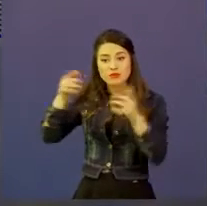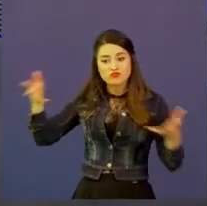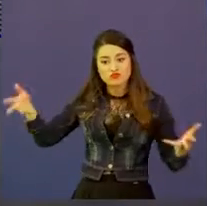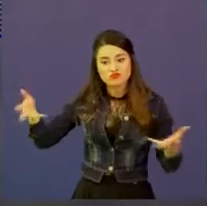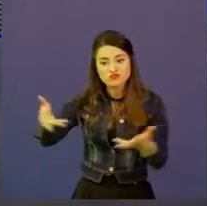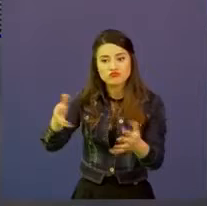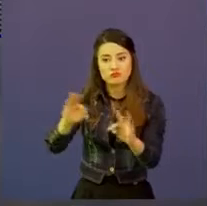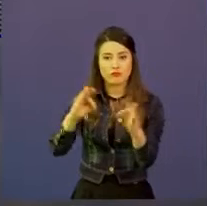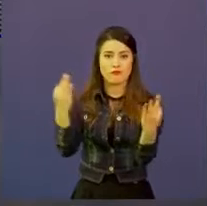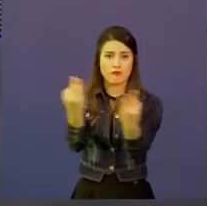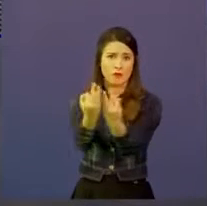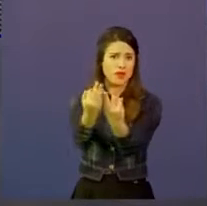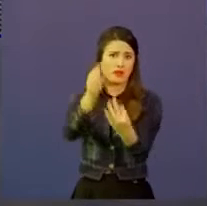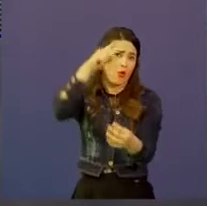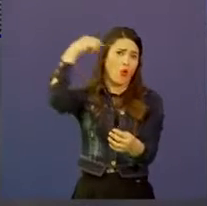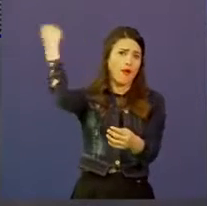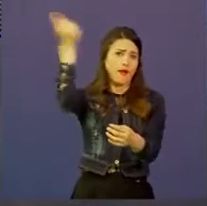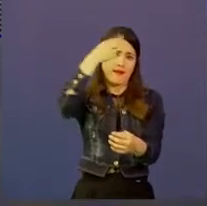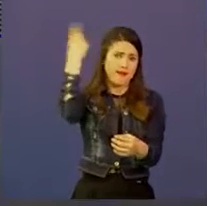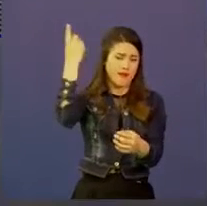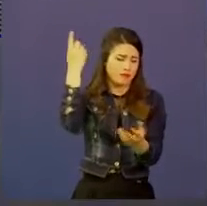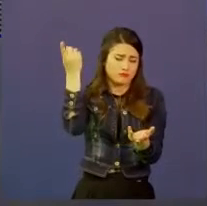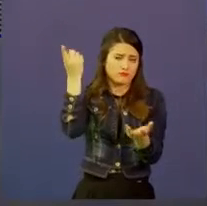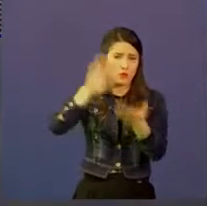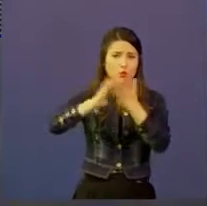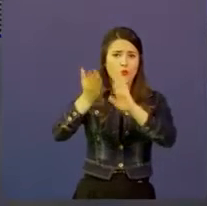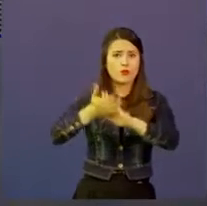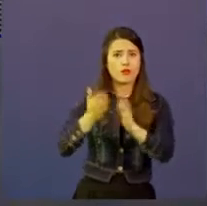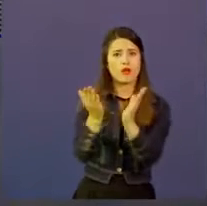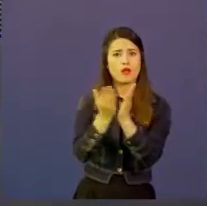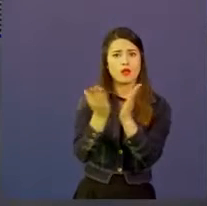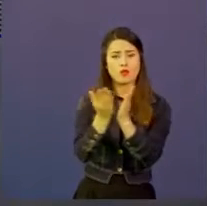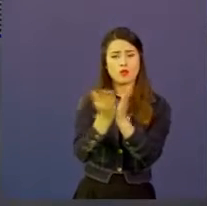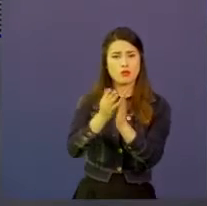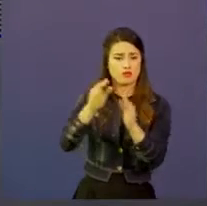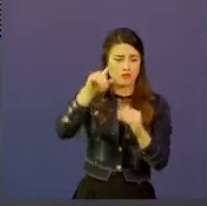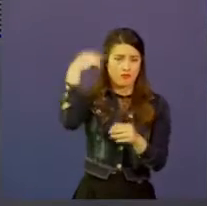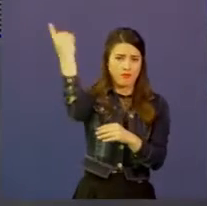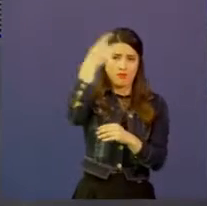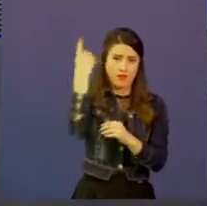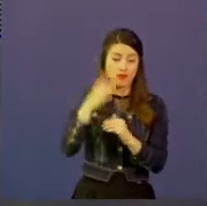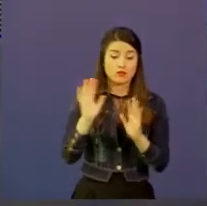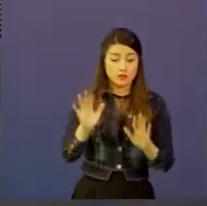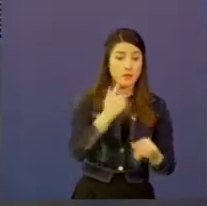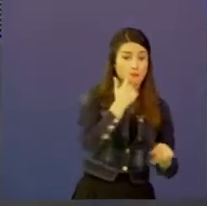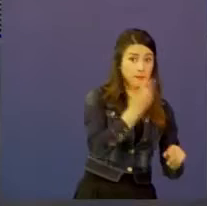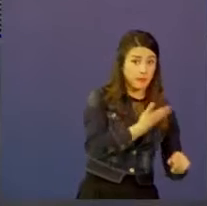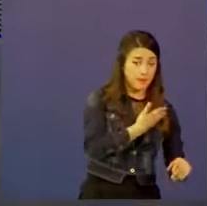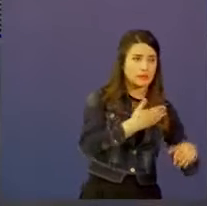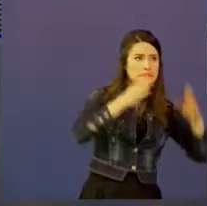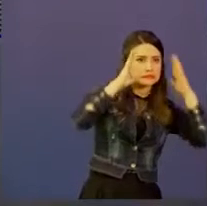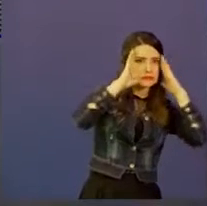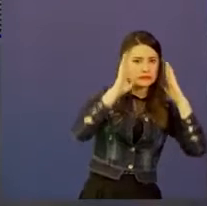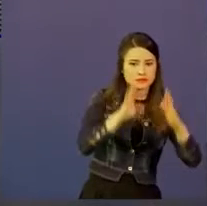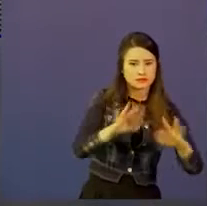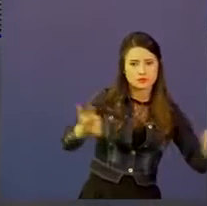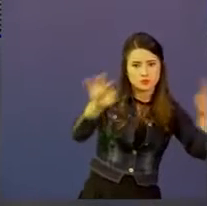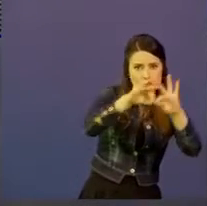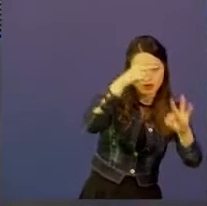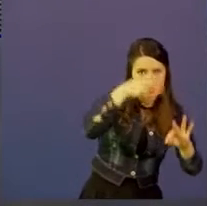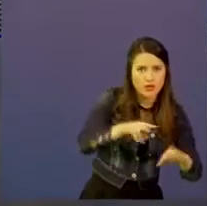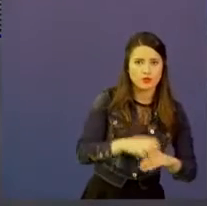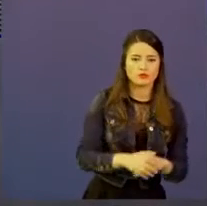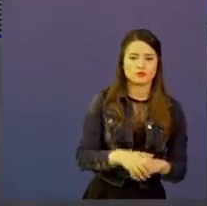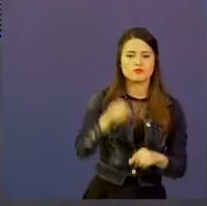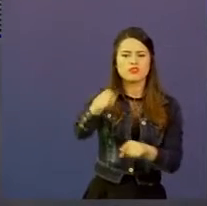digamos, para todo el sector educativo, porque para los padres de familia es importante ocuparse de sus hijos. Para los hijos es importante contar